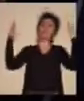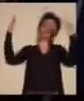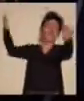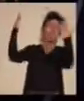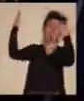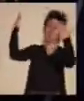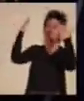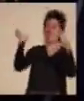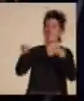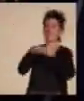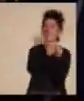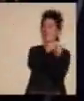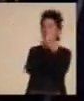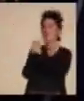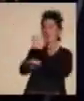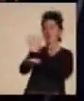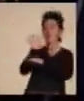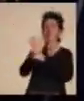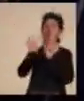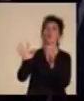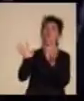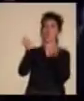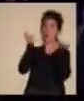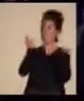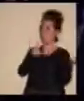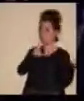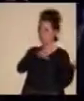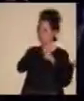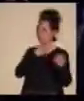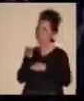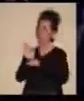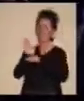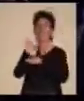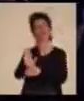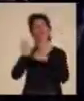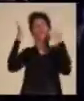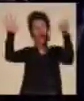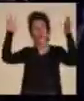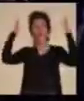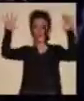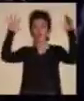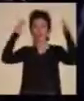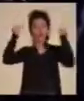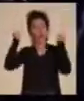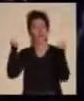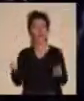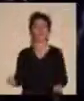Felicidades, Basilonas. Ganadora del premio presentación. Aplauso grande para